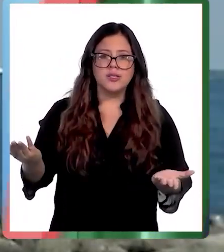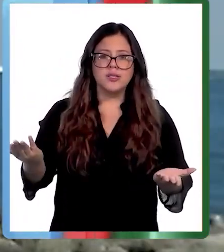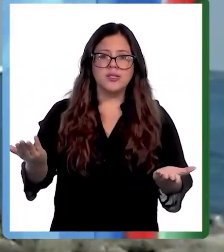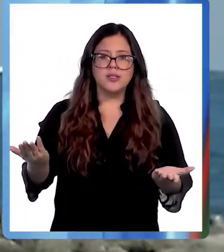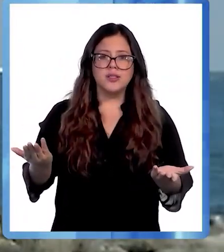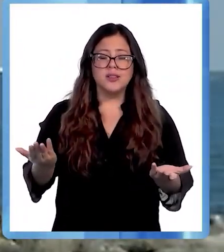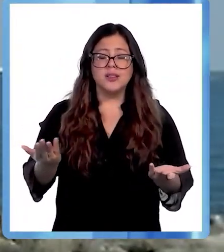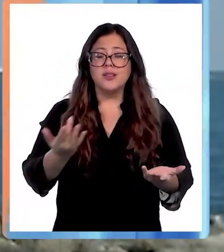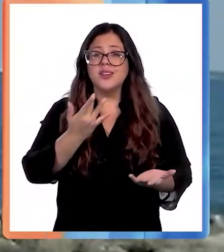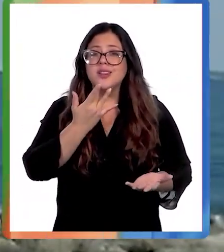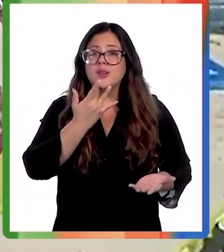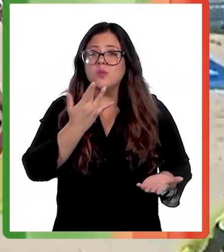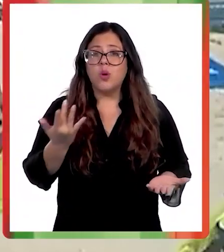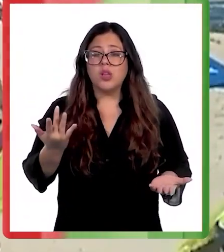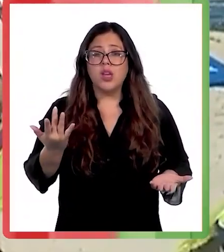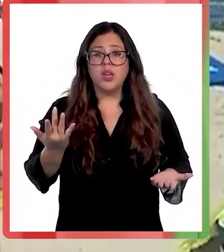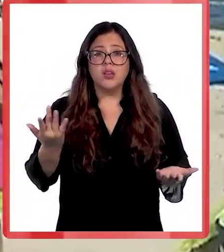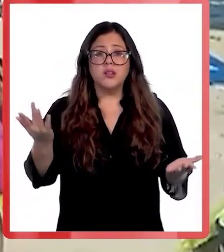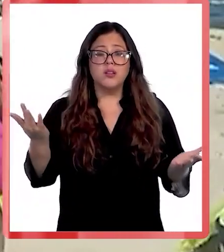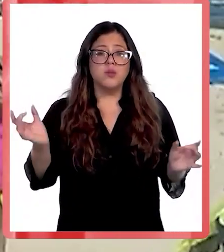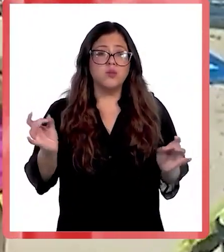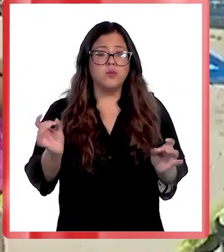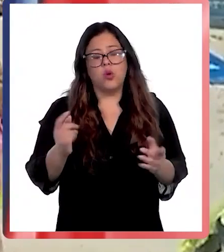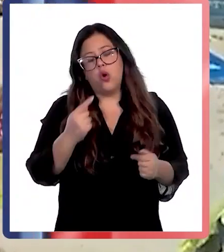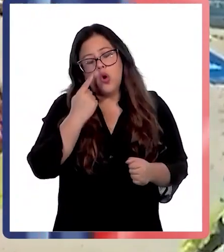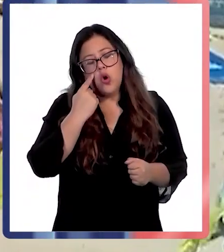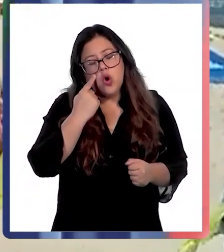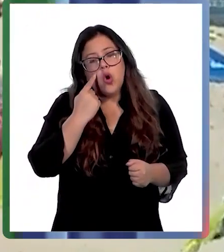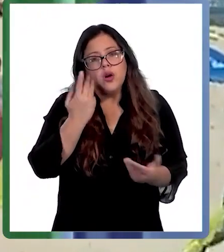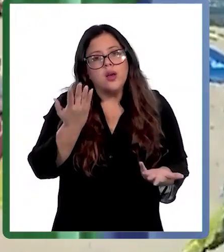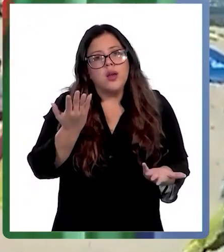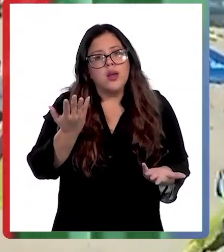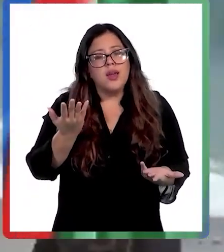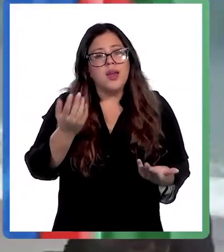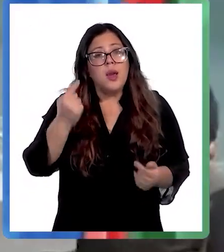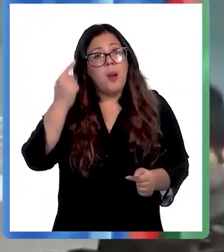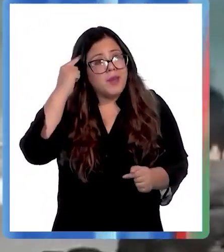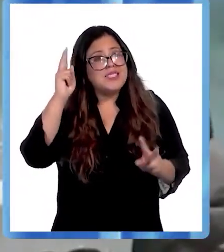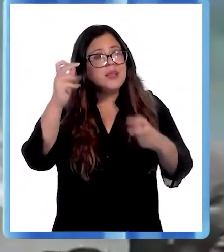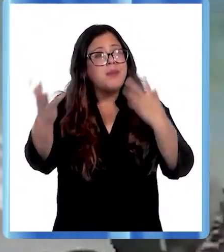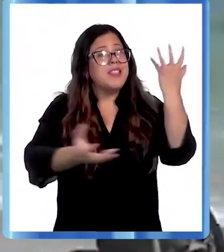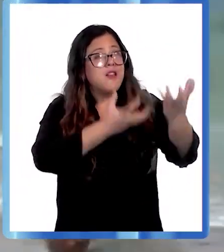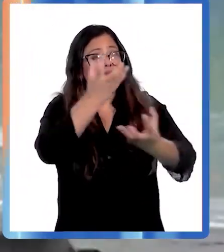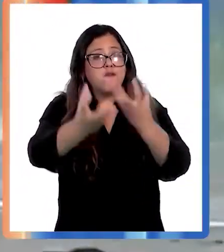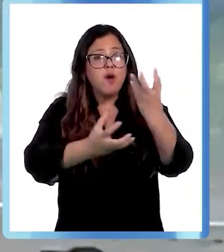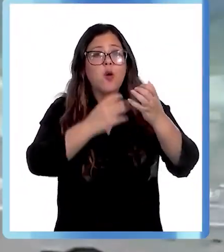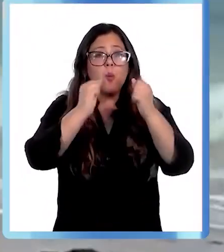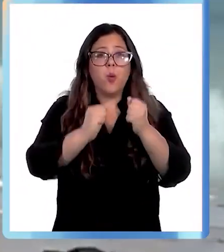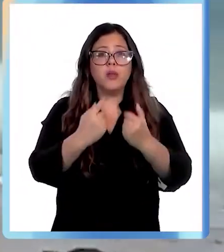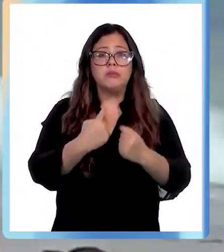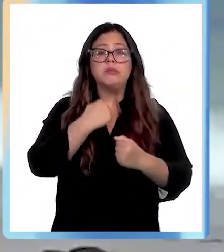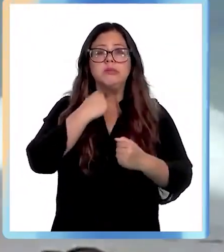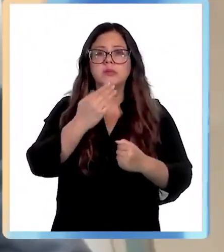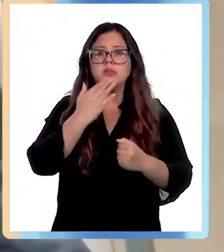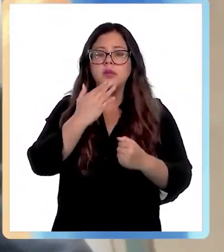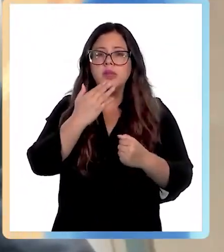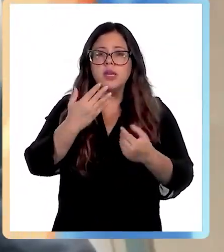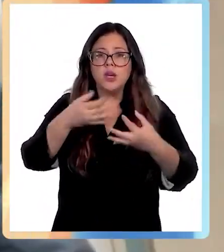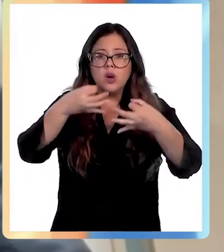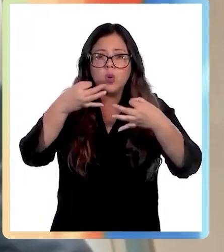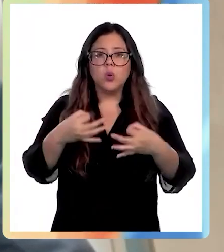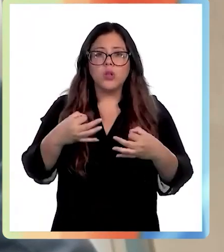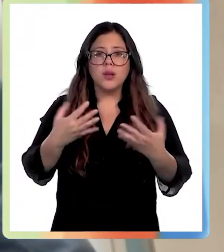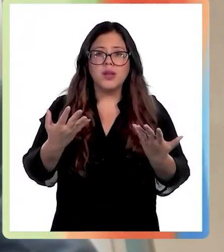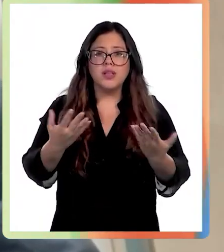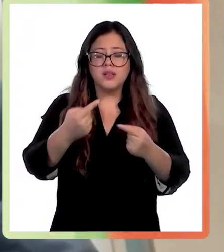necesariamente tiene que, como dijiste, no solo piensan en una cosa que es el fuego que lo vaya a quemar, sino que piensan en general y